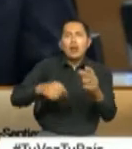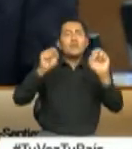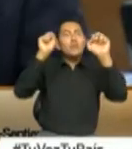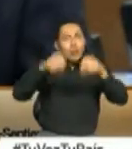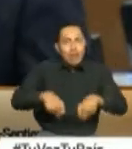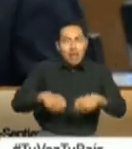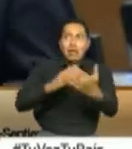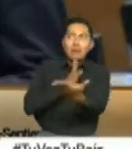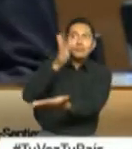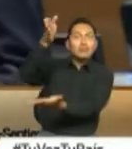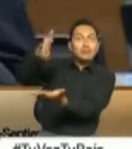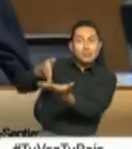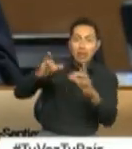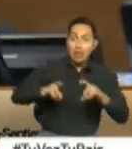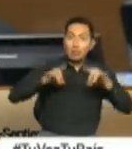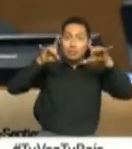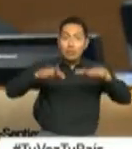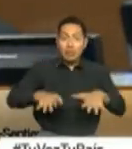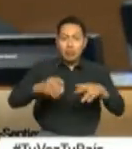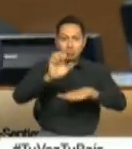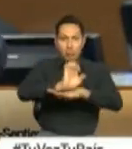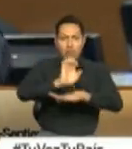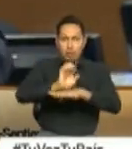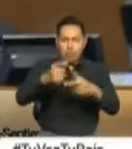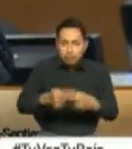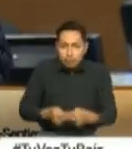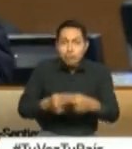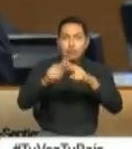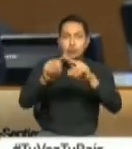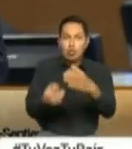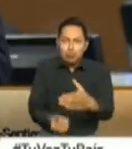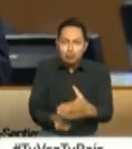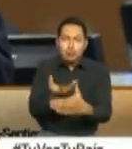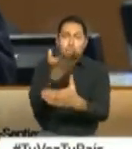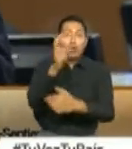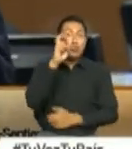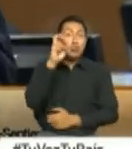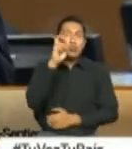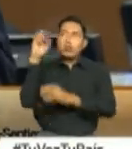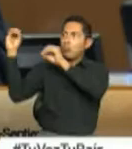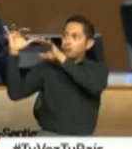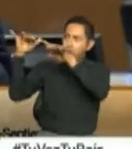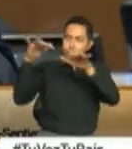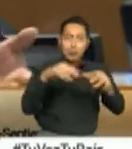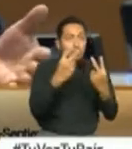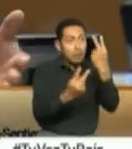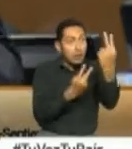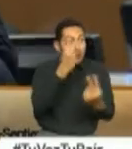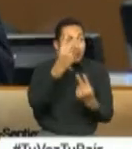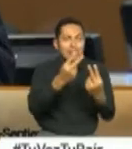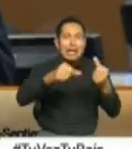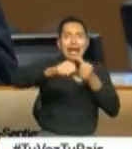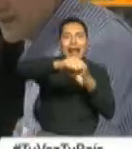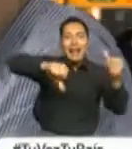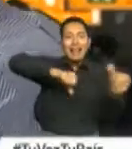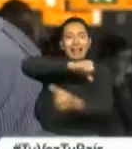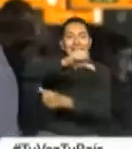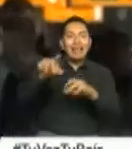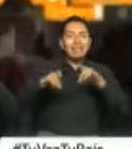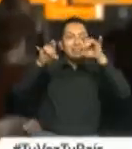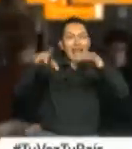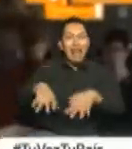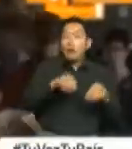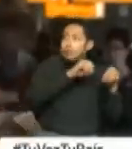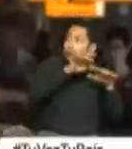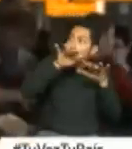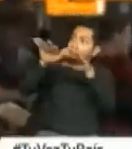permitir que comience el Ecuador a ser esa potencia turística que hoy en día queremos todos los ecuatorianos.